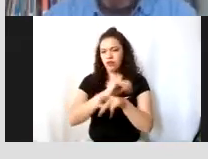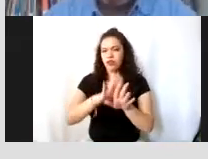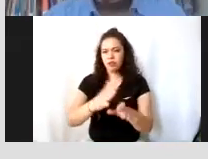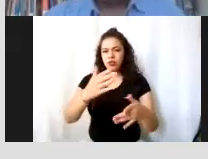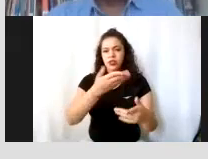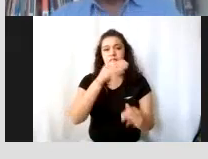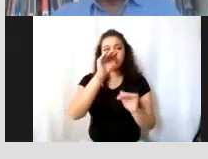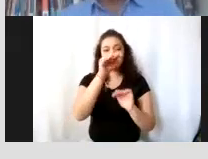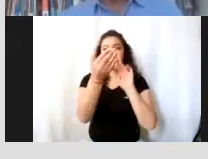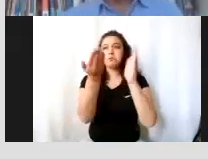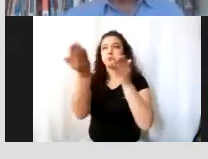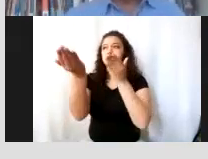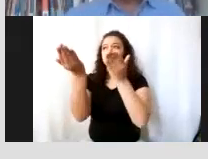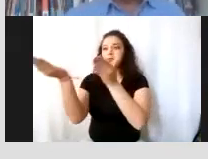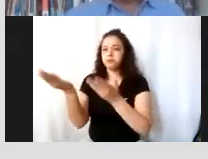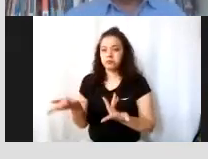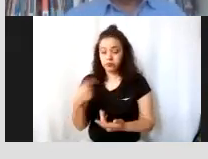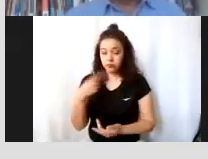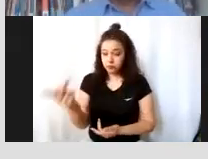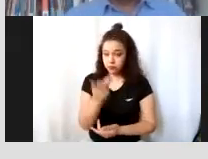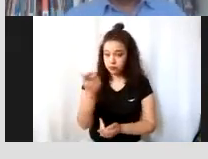información? Les pregunto.